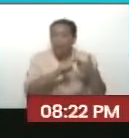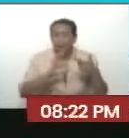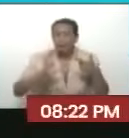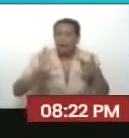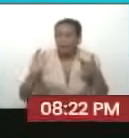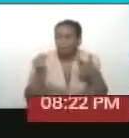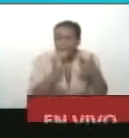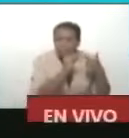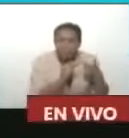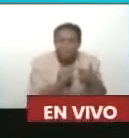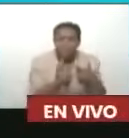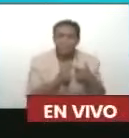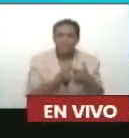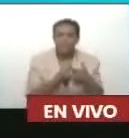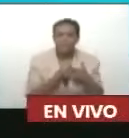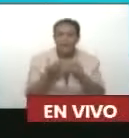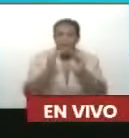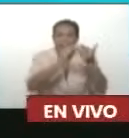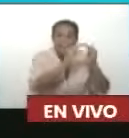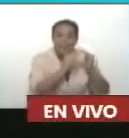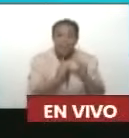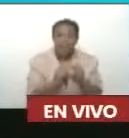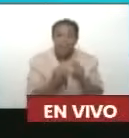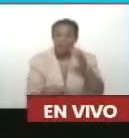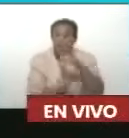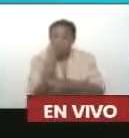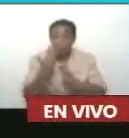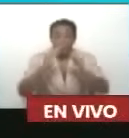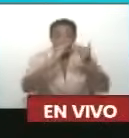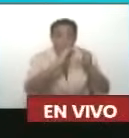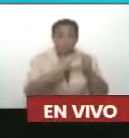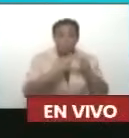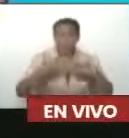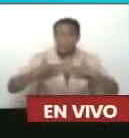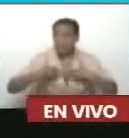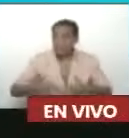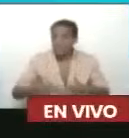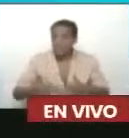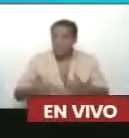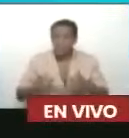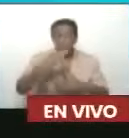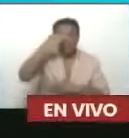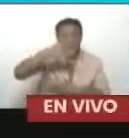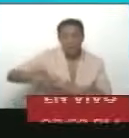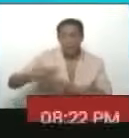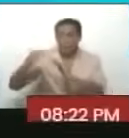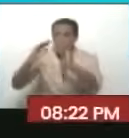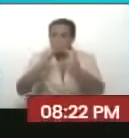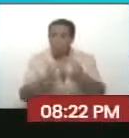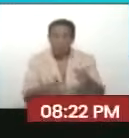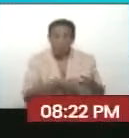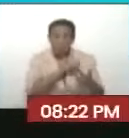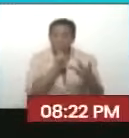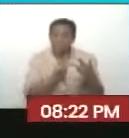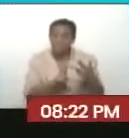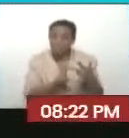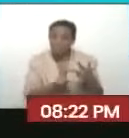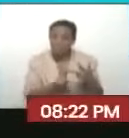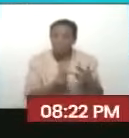todo. Las brigadas comunitarias militares de educación y salud, unión cívico-militar